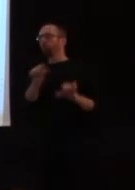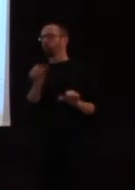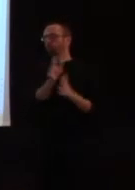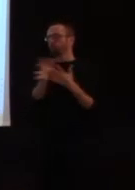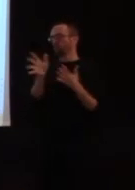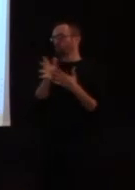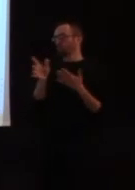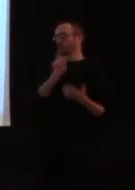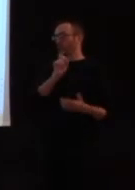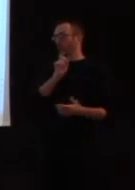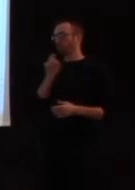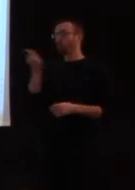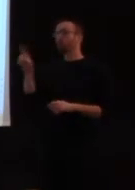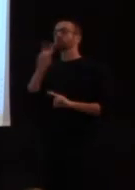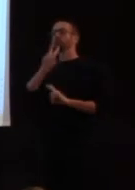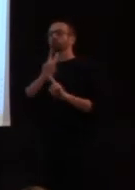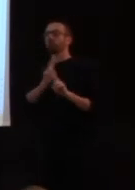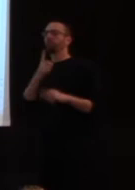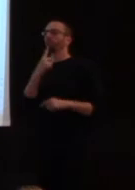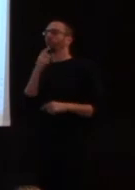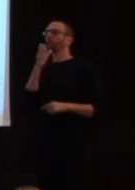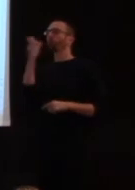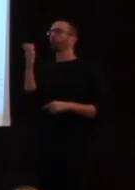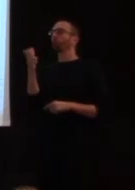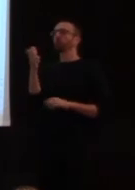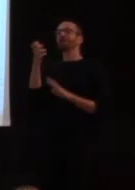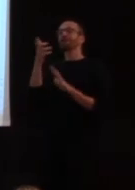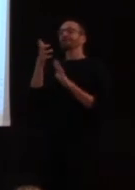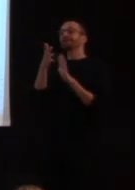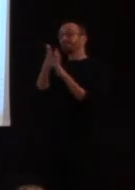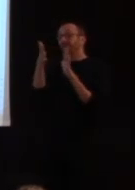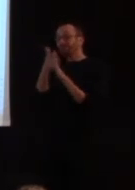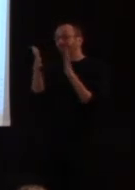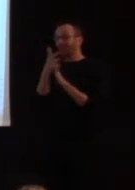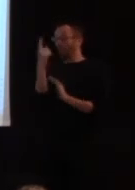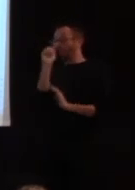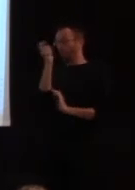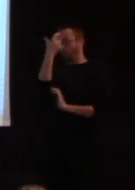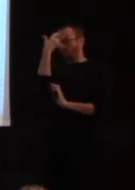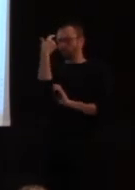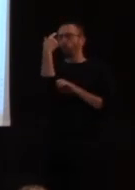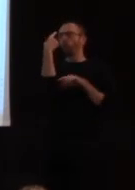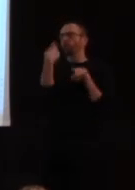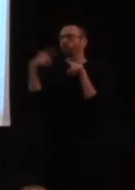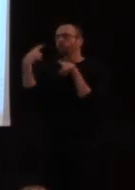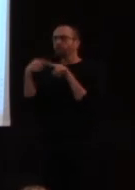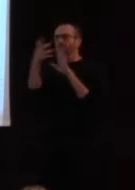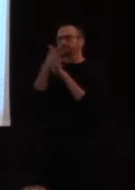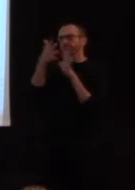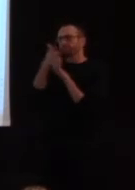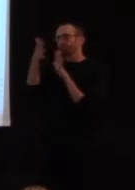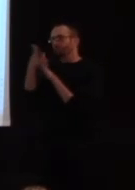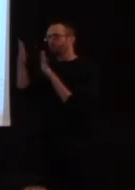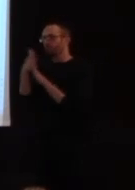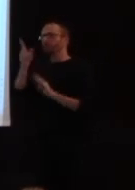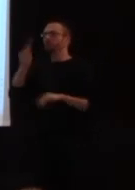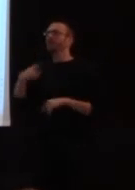decían, por ejemplo, porque explica las cosas de maneras muy distintas, porque pone siempre buenos ejemplos,